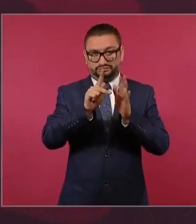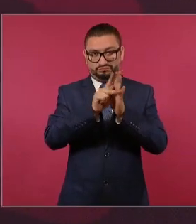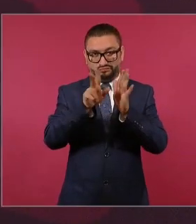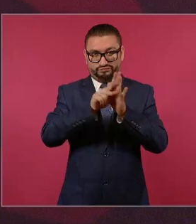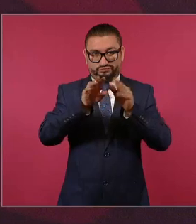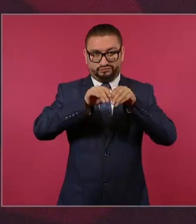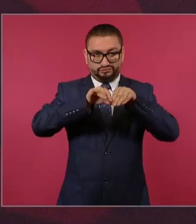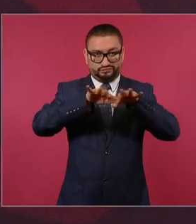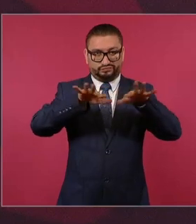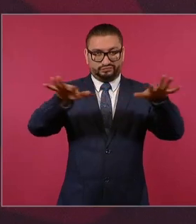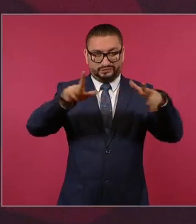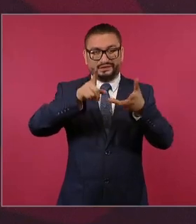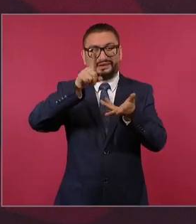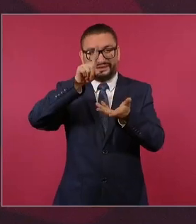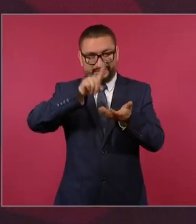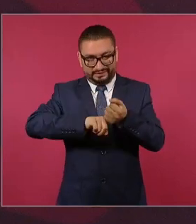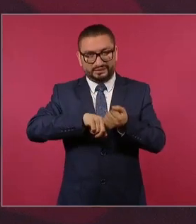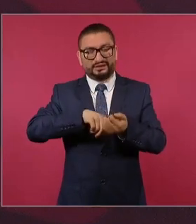hubiese una